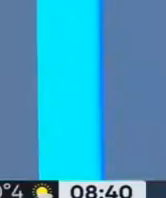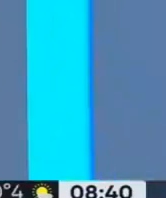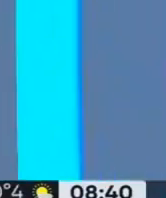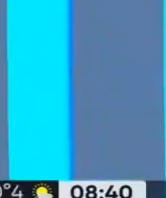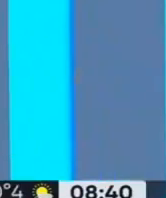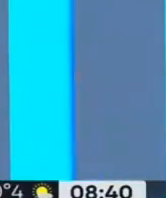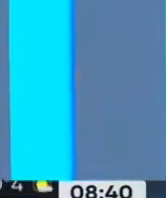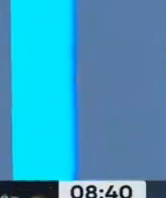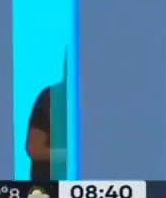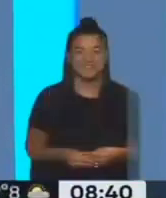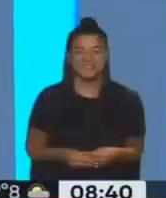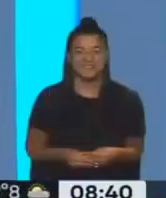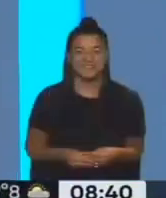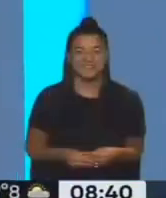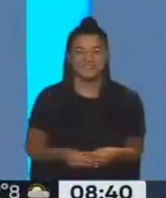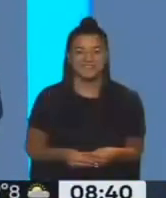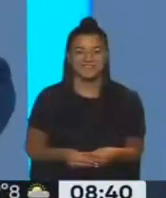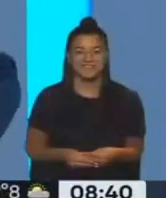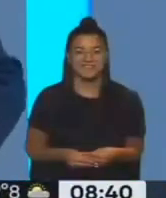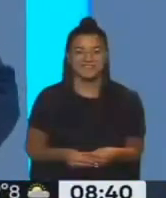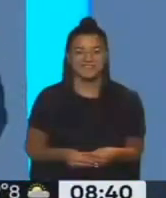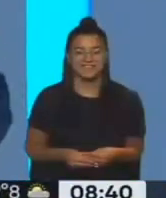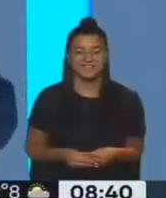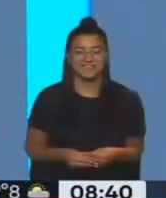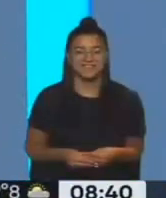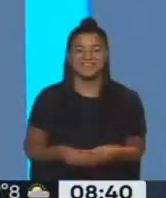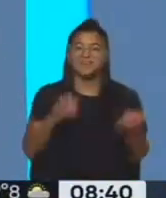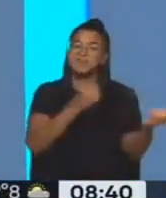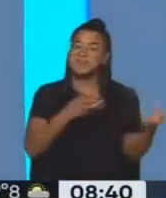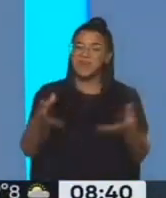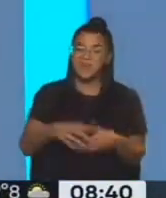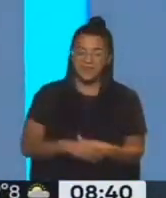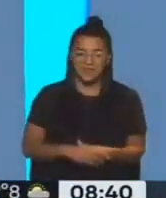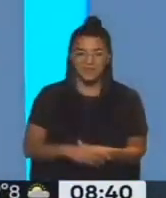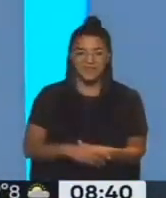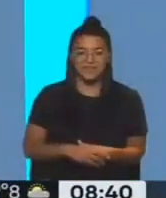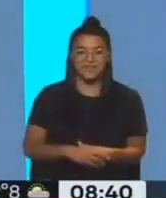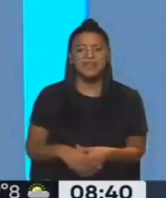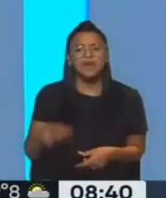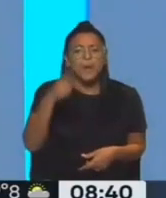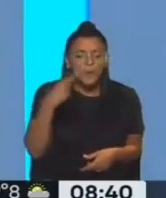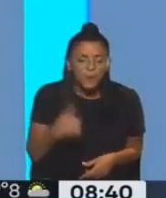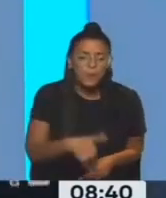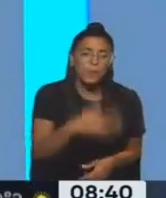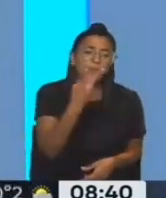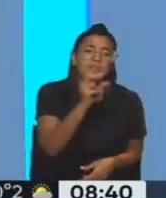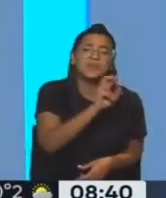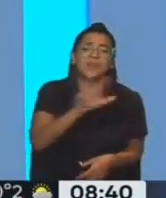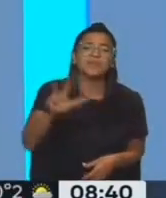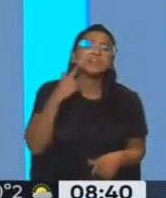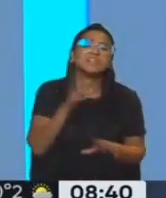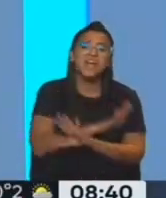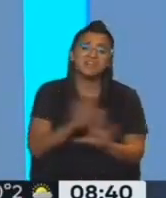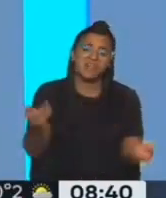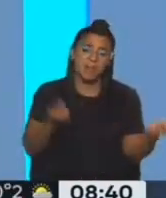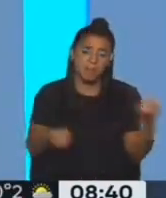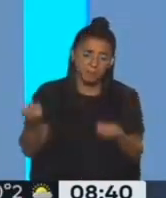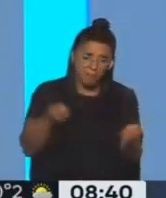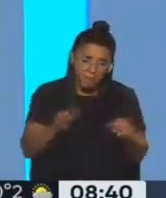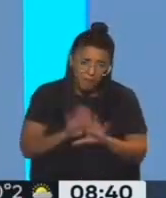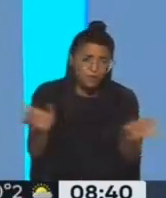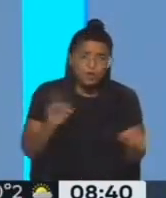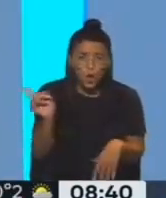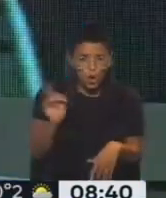yakuza, yakuza. Quiero creer. ¡Bienvenido! Quiero creer que con el 2023 termina esto. No, no, no. No, recién arranca.